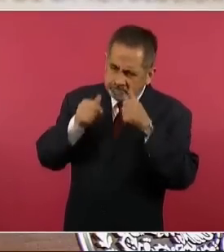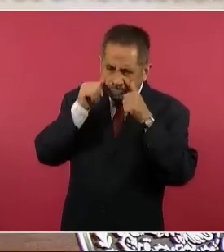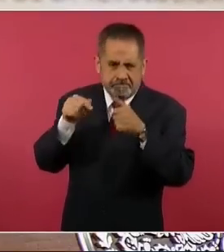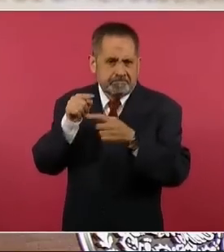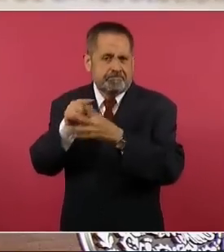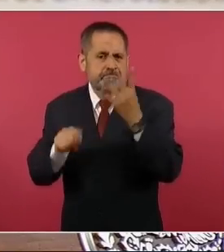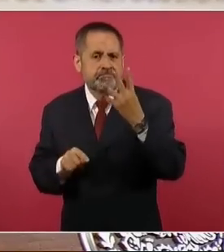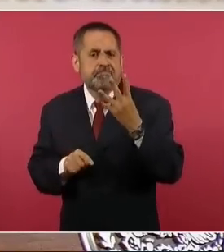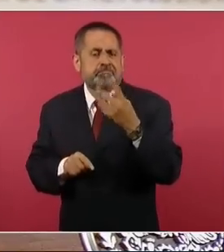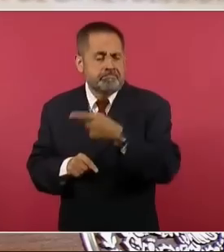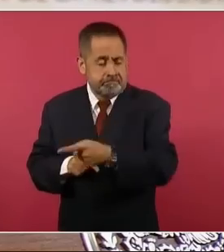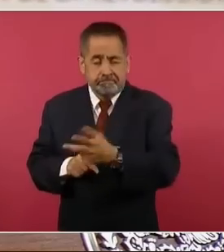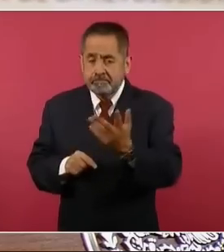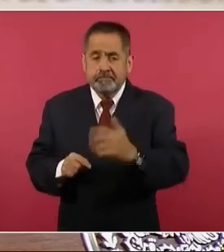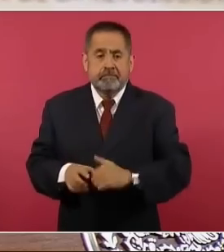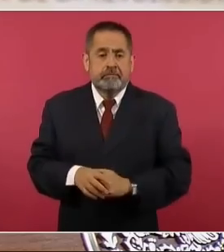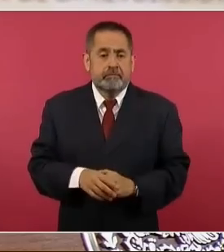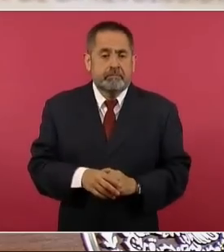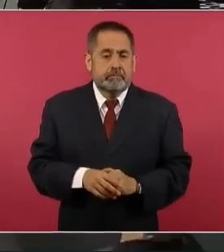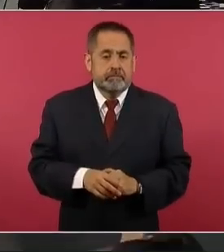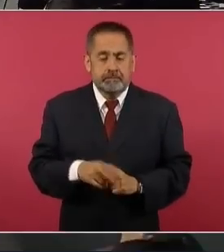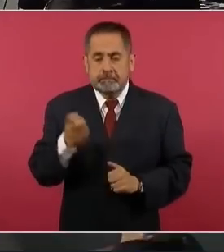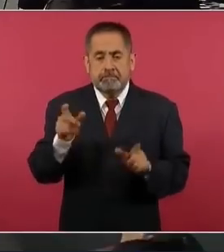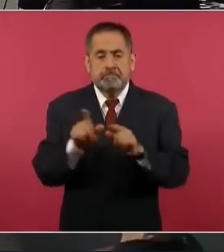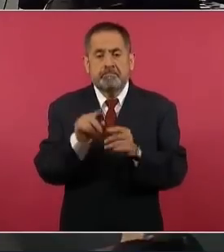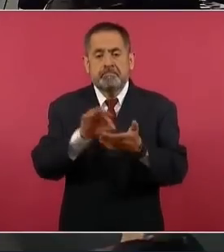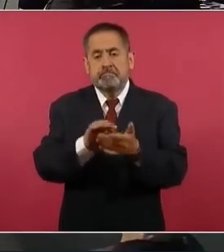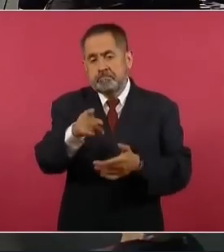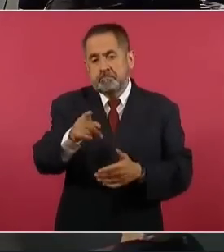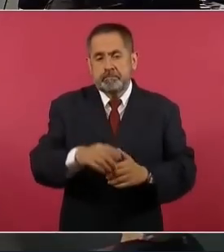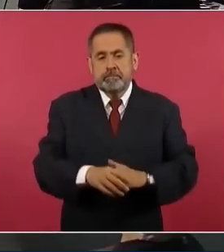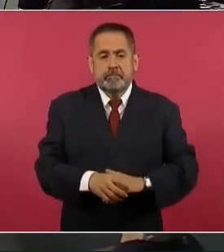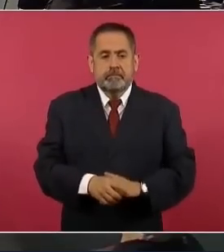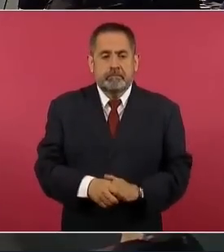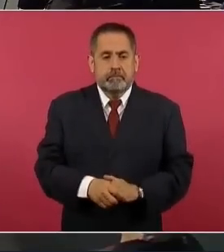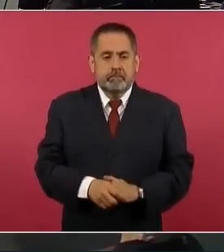Eso es. Ya que señala alguna